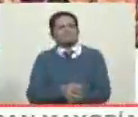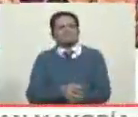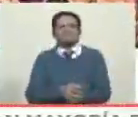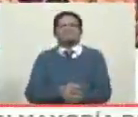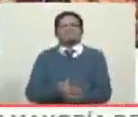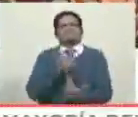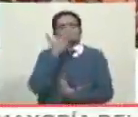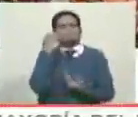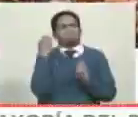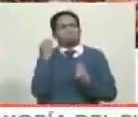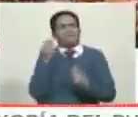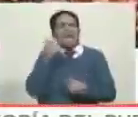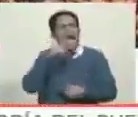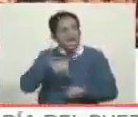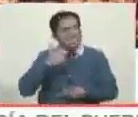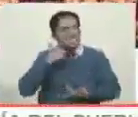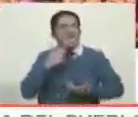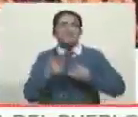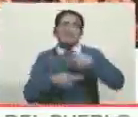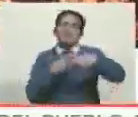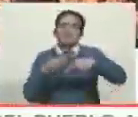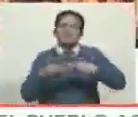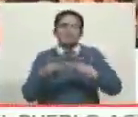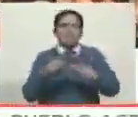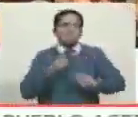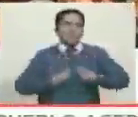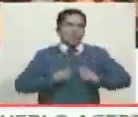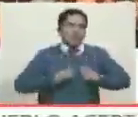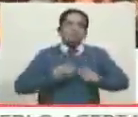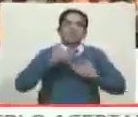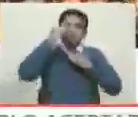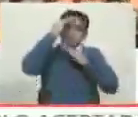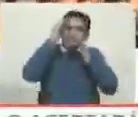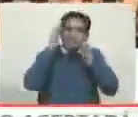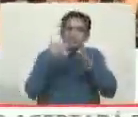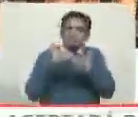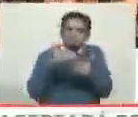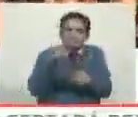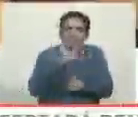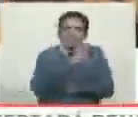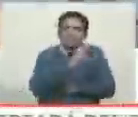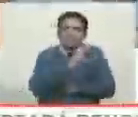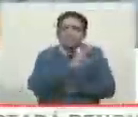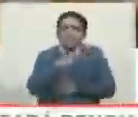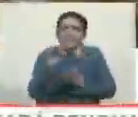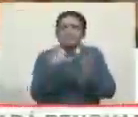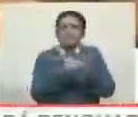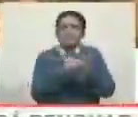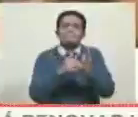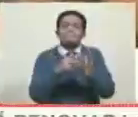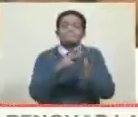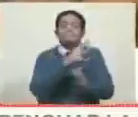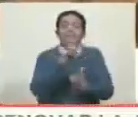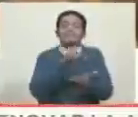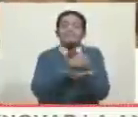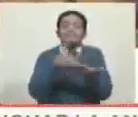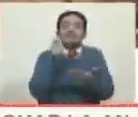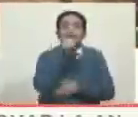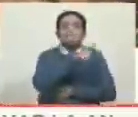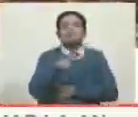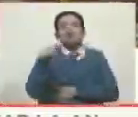que está preocupado por atender 30 millones de venezolanos vida venezolana no sean descarados